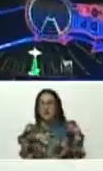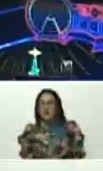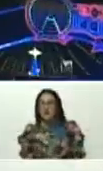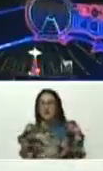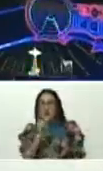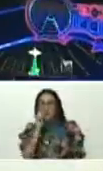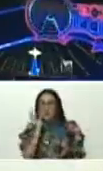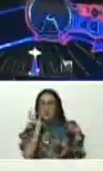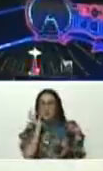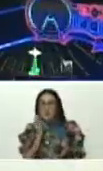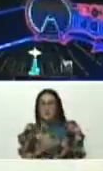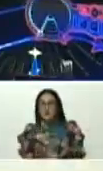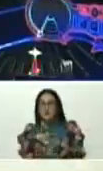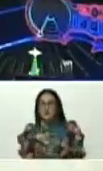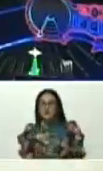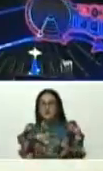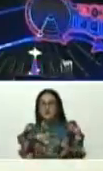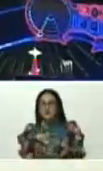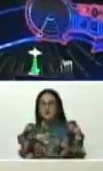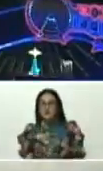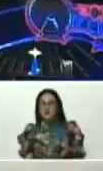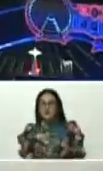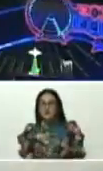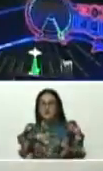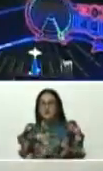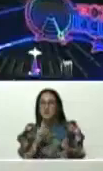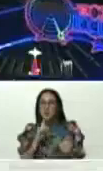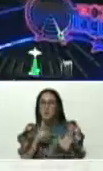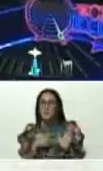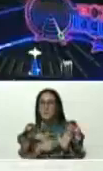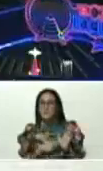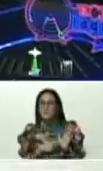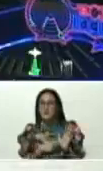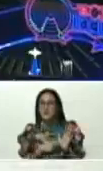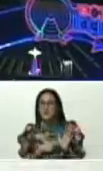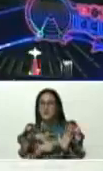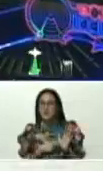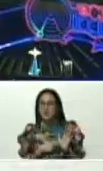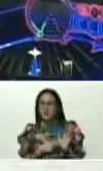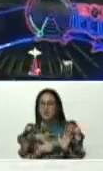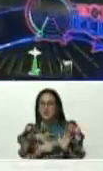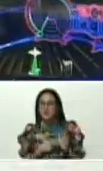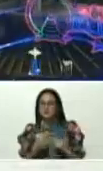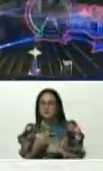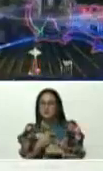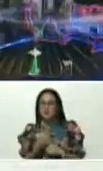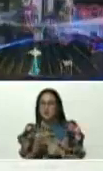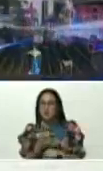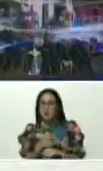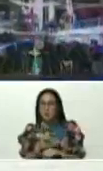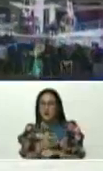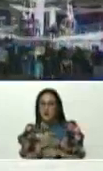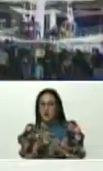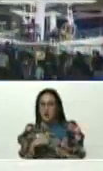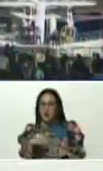invitadas. Bueno, y cumpliendo con la petición que me hace el